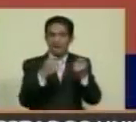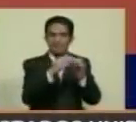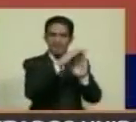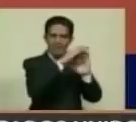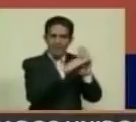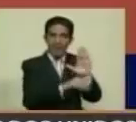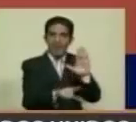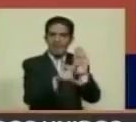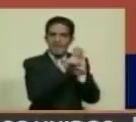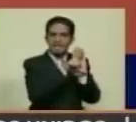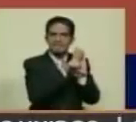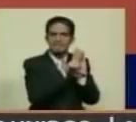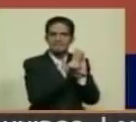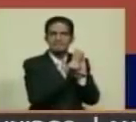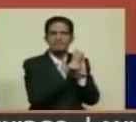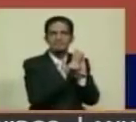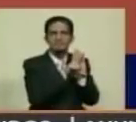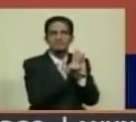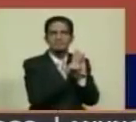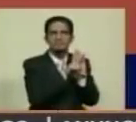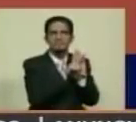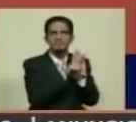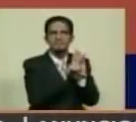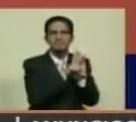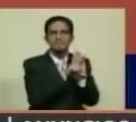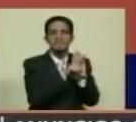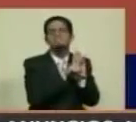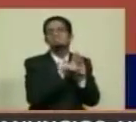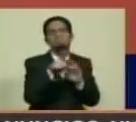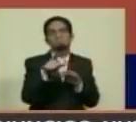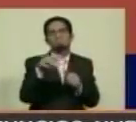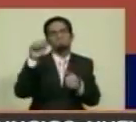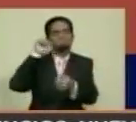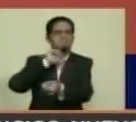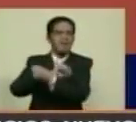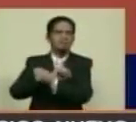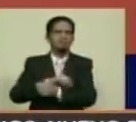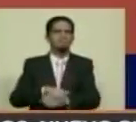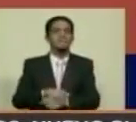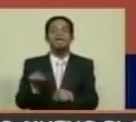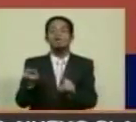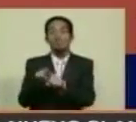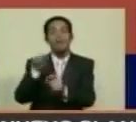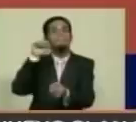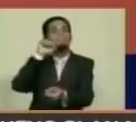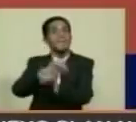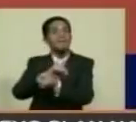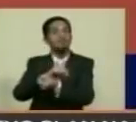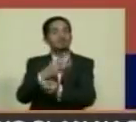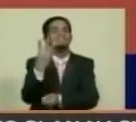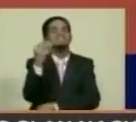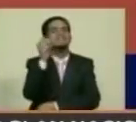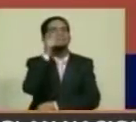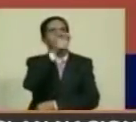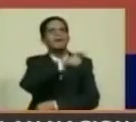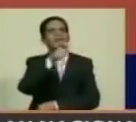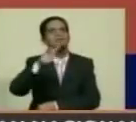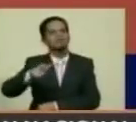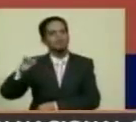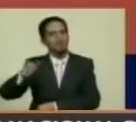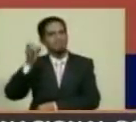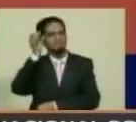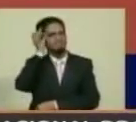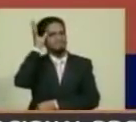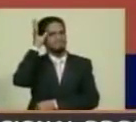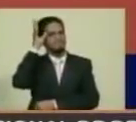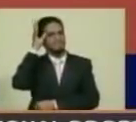preso. Como está preso este traidor, como están presos los 30 autores materiales y